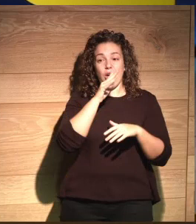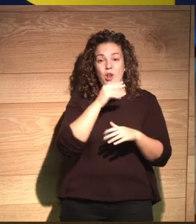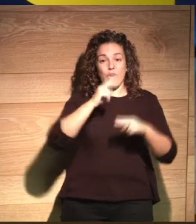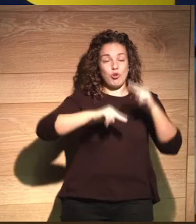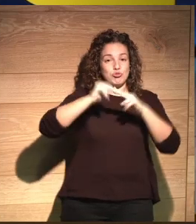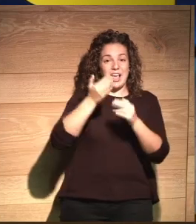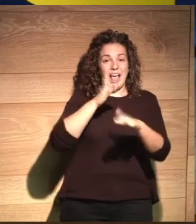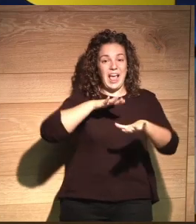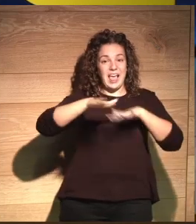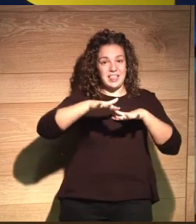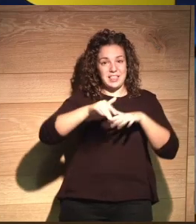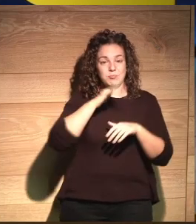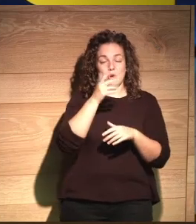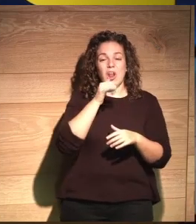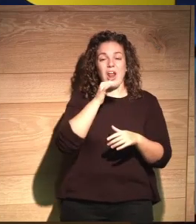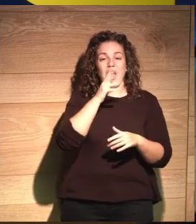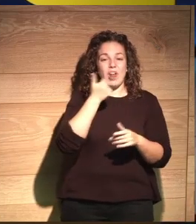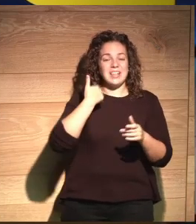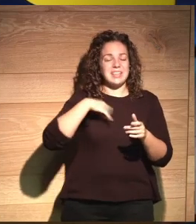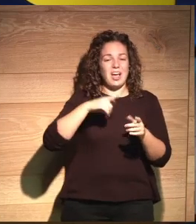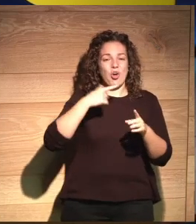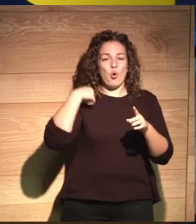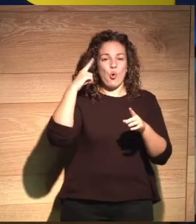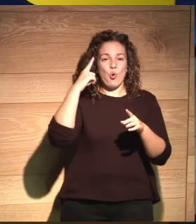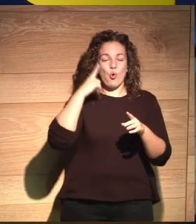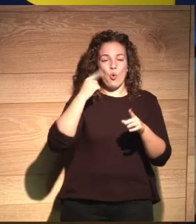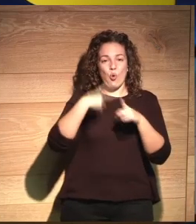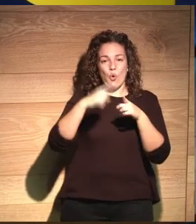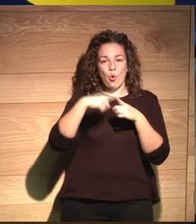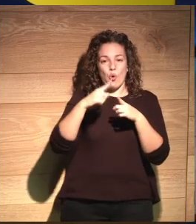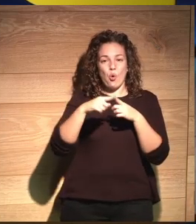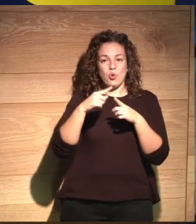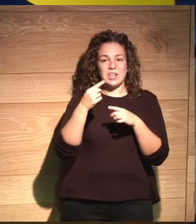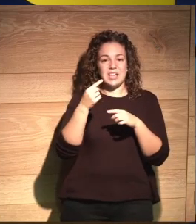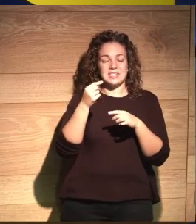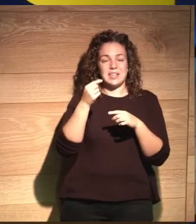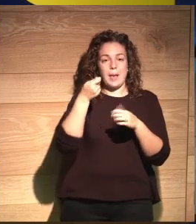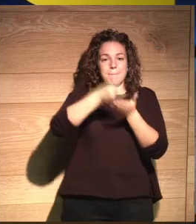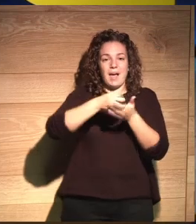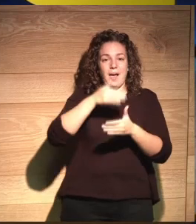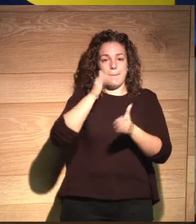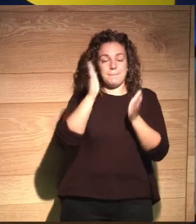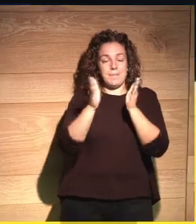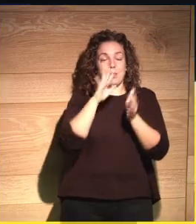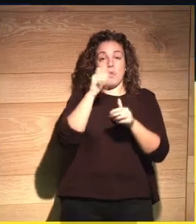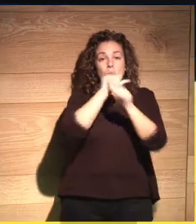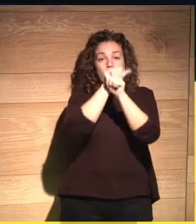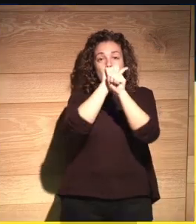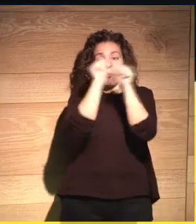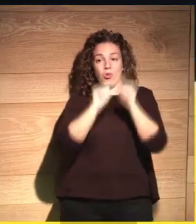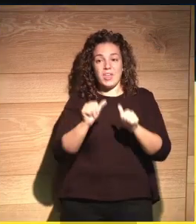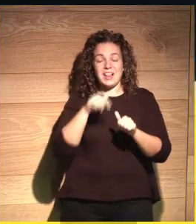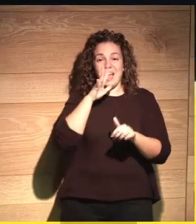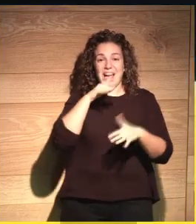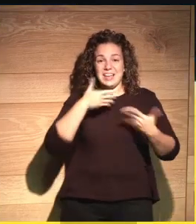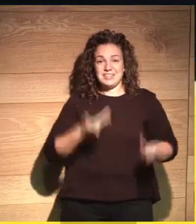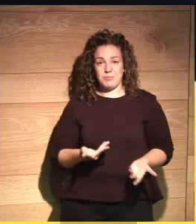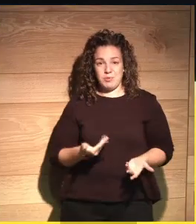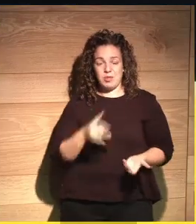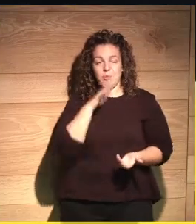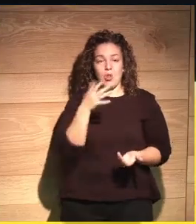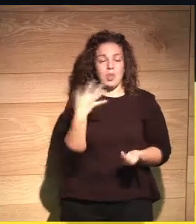en financial izado tantas cosas que esta modalidad es simplemente la modalidad de en este momento como